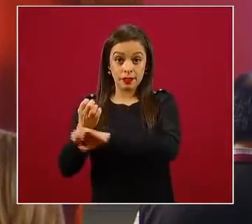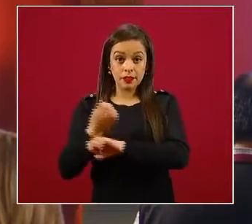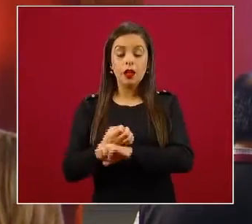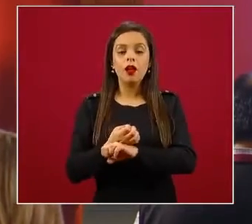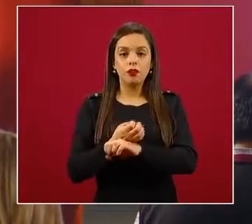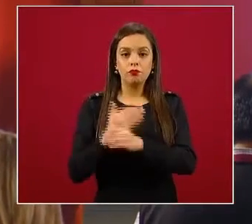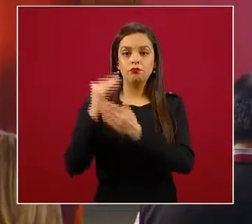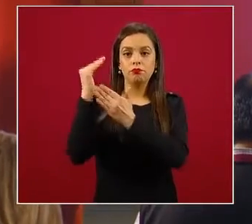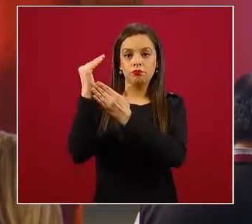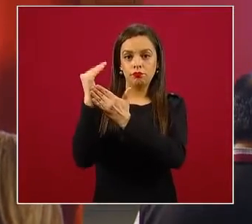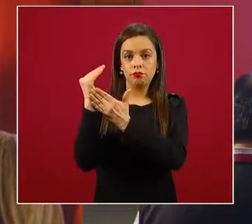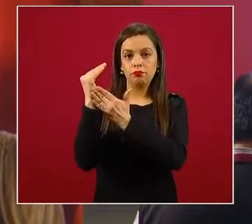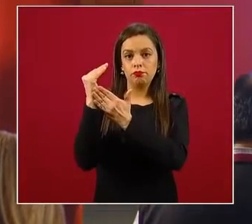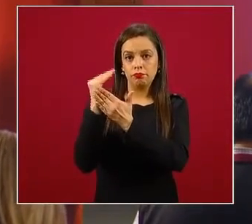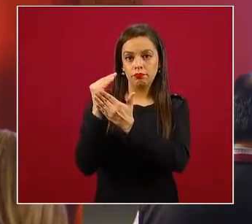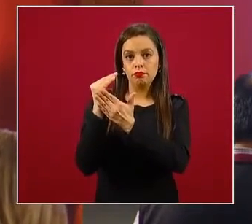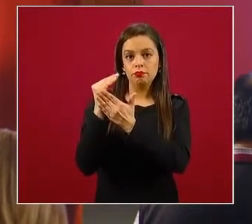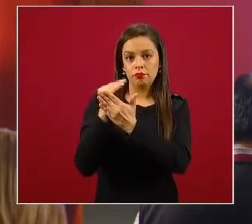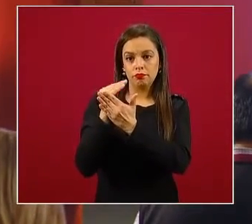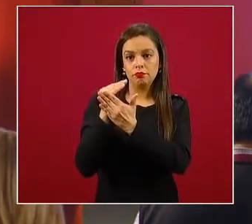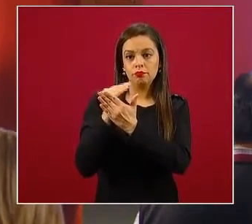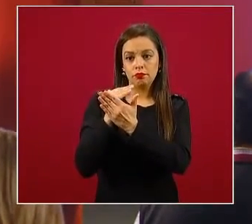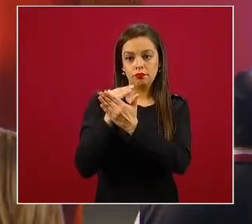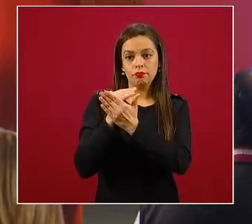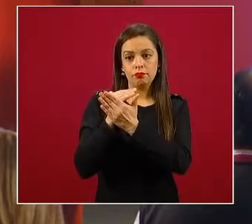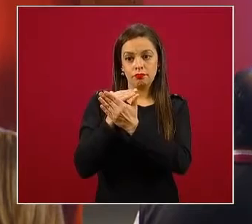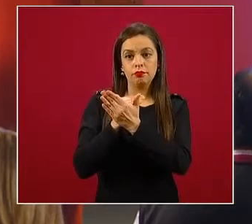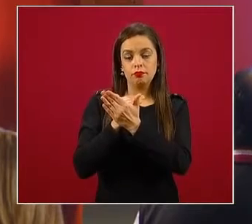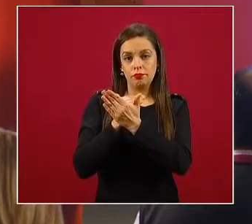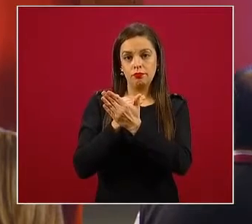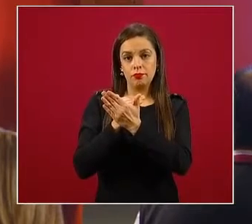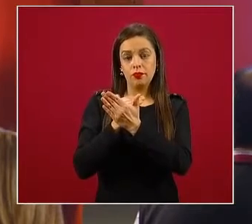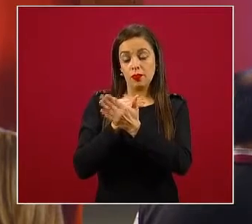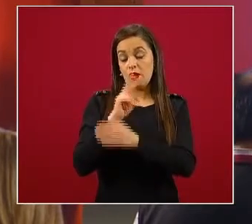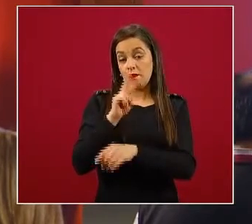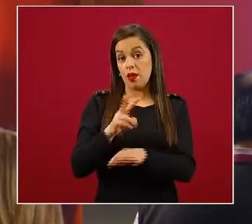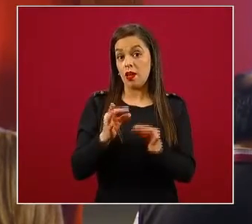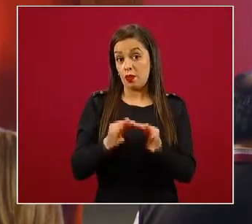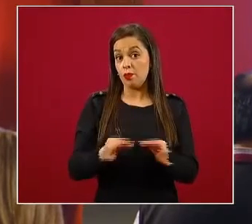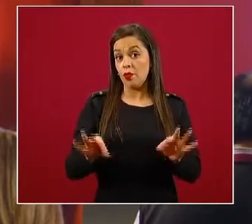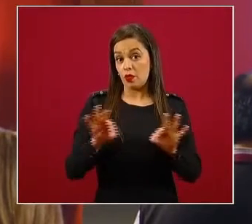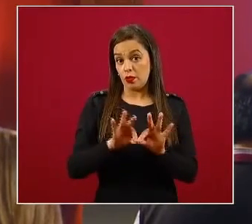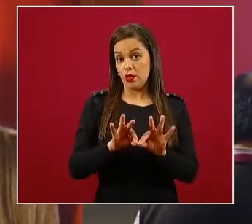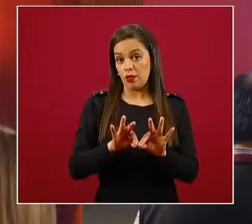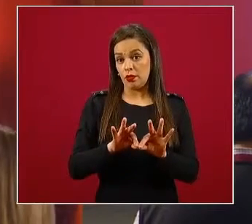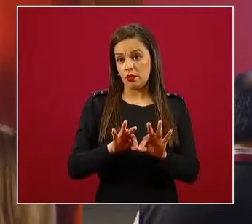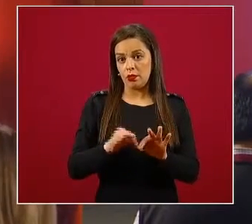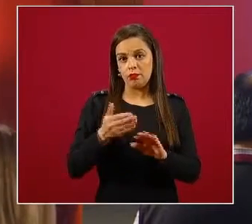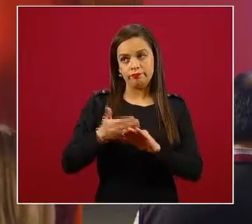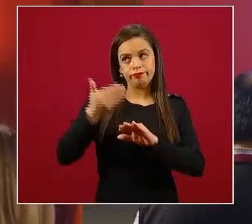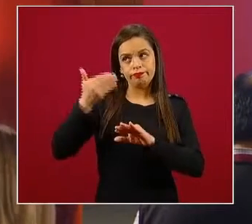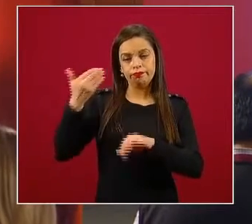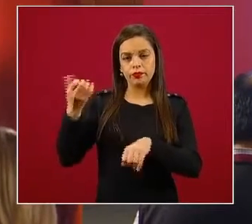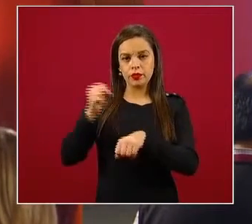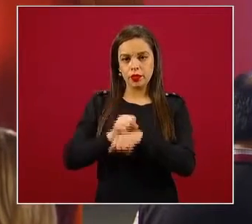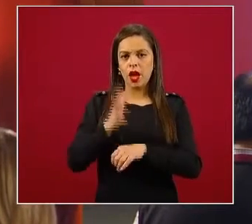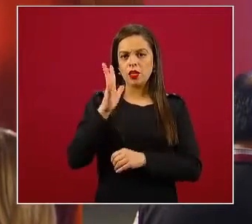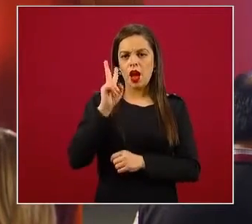una disminución de la movilidad bastante importante, como ya lo hemos visto en semanas